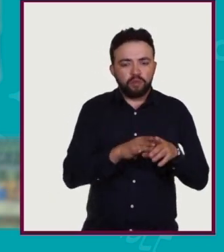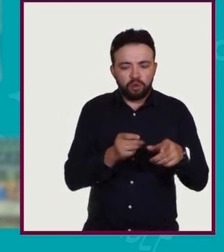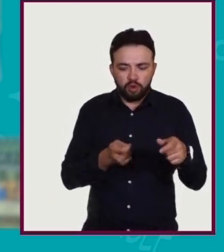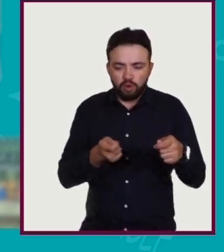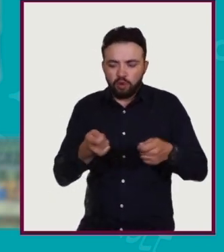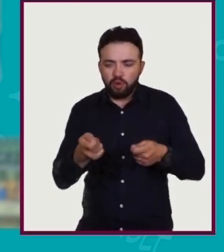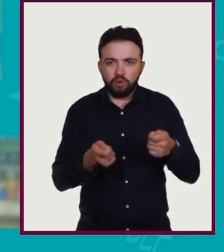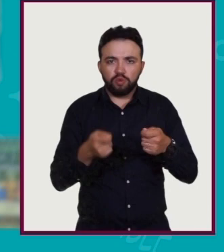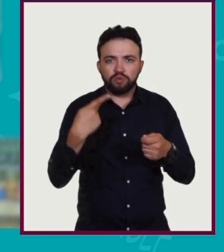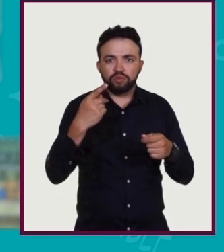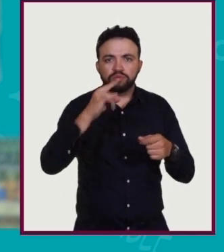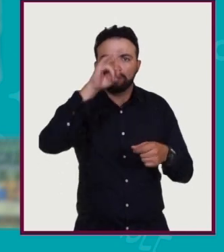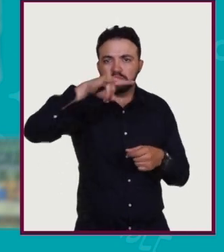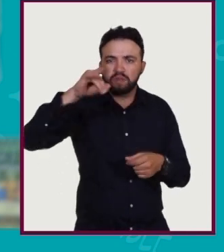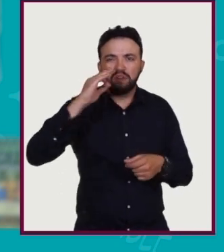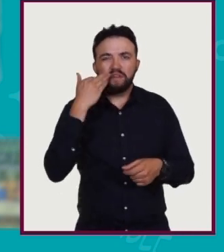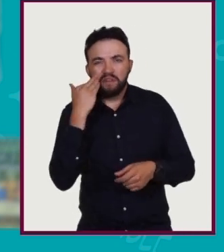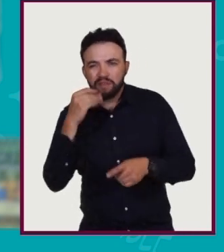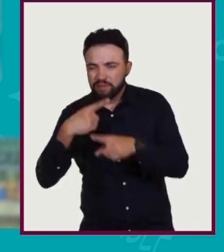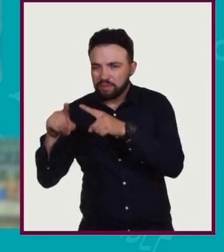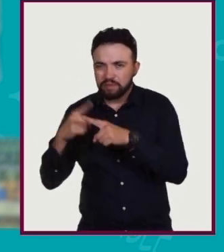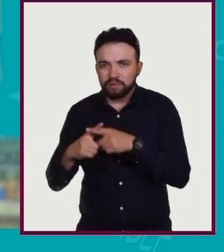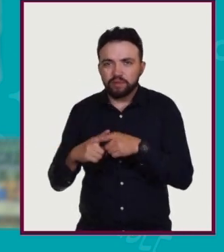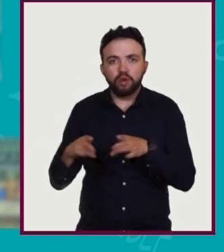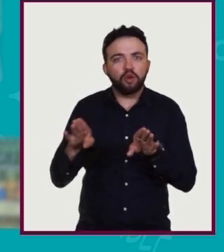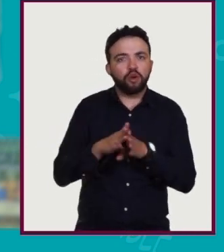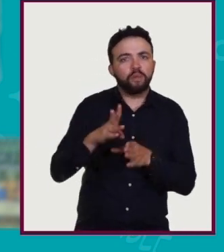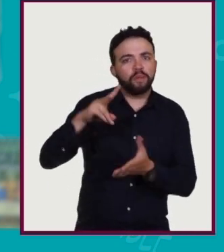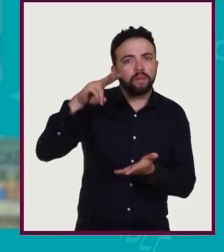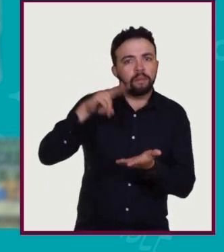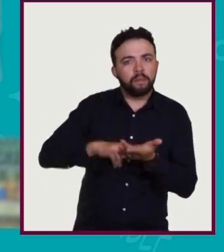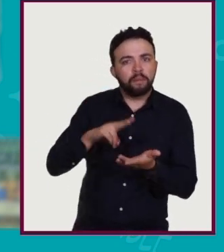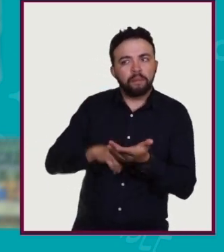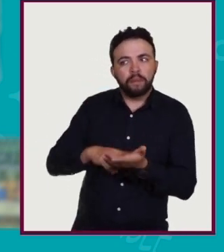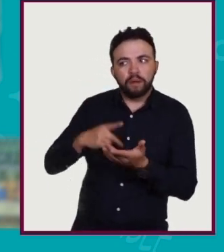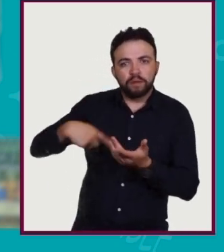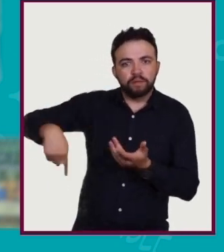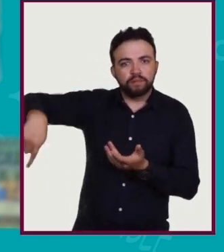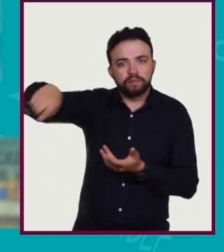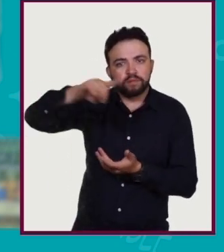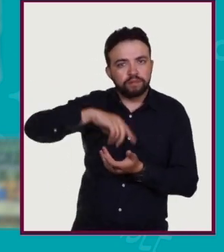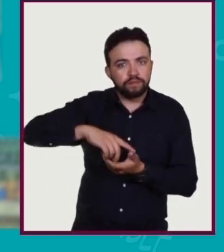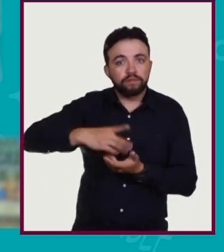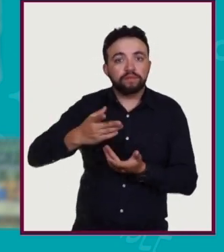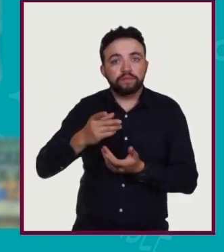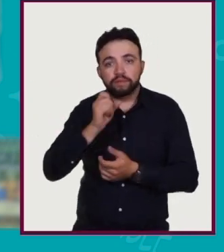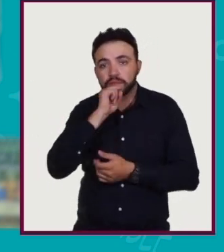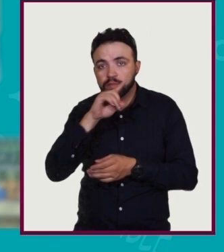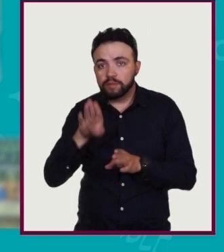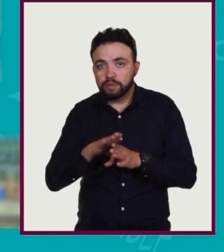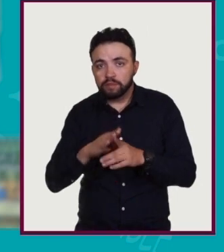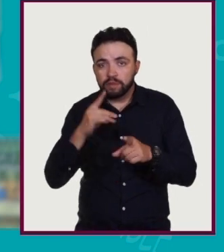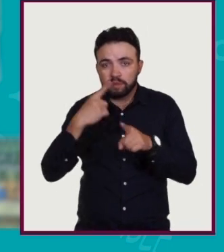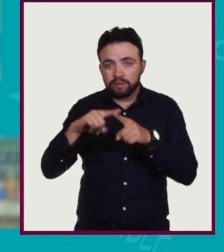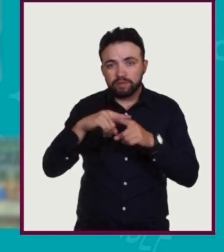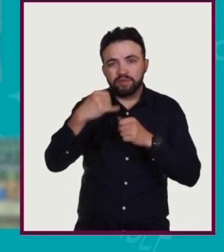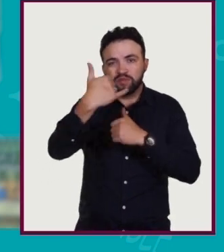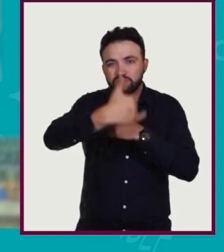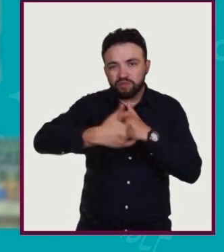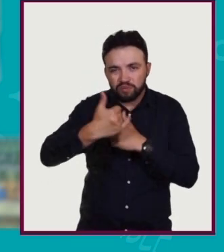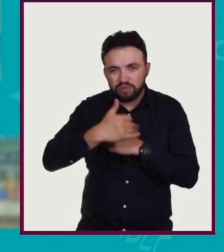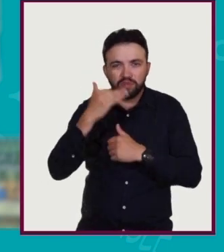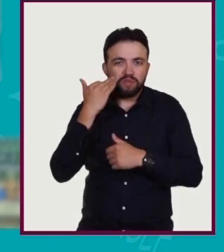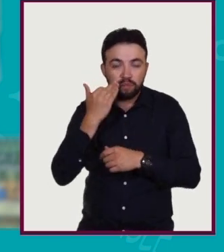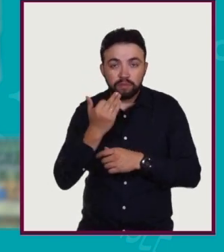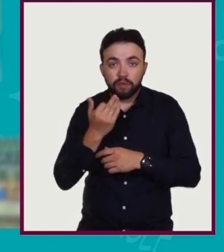circulan, cómo se calcula su valor en el mercado y los formatos de archivar la información en redes sociales. Al ser digitales, estas creaciones